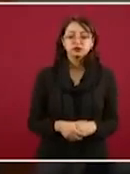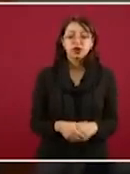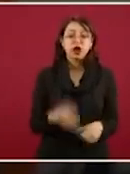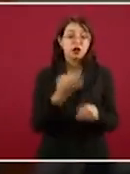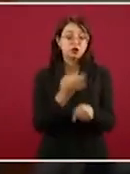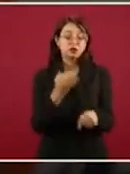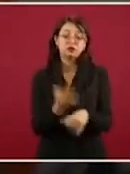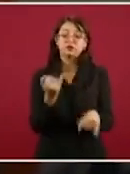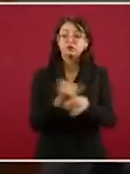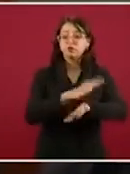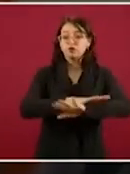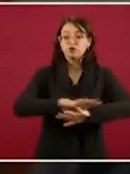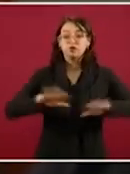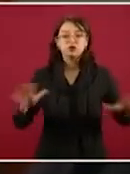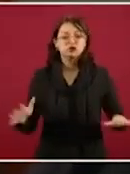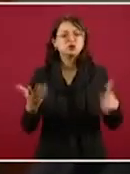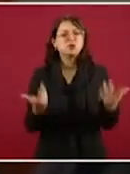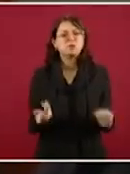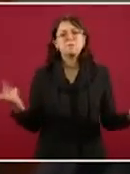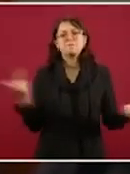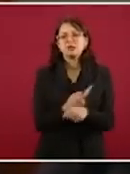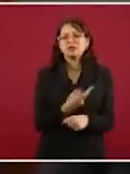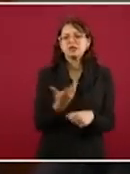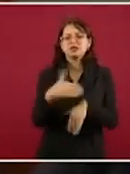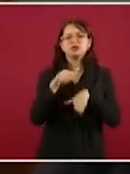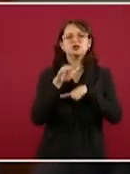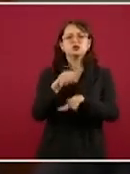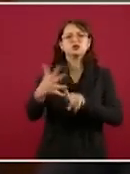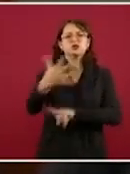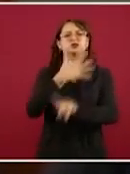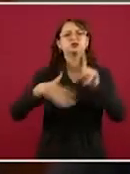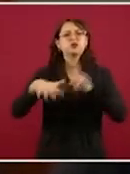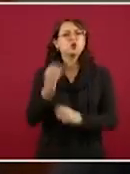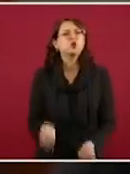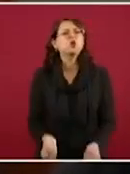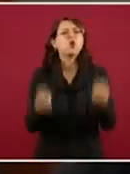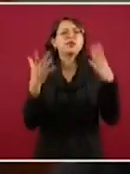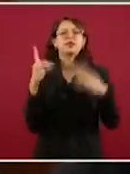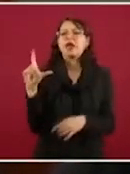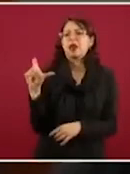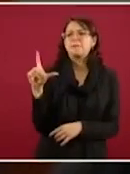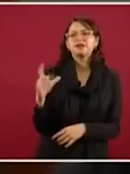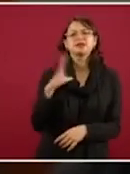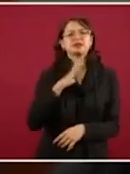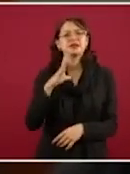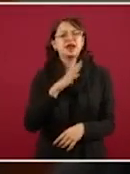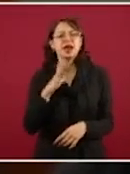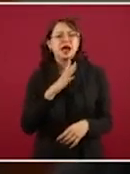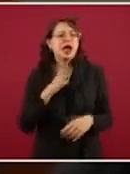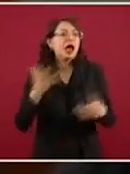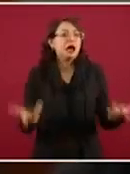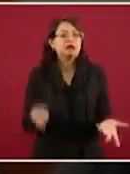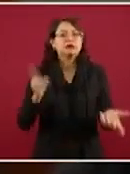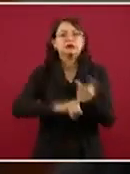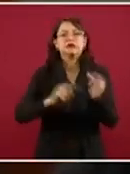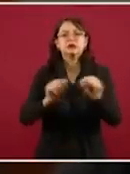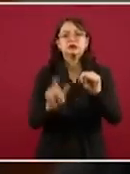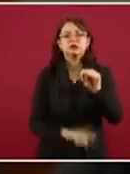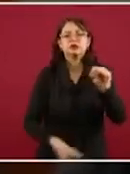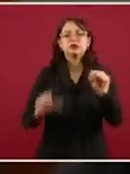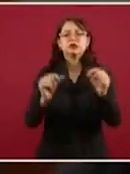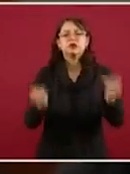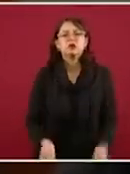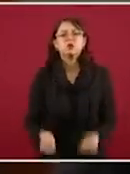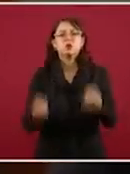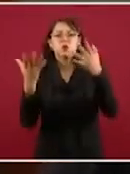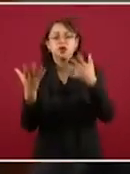información, ¿cuál sería la magnitud y el panorama respecto a la cantidad de armas que circulan en el, bueno, que están en el país, ya